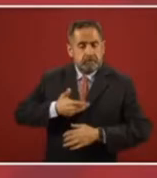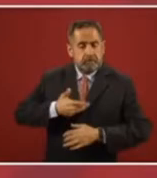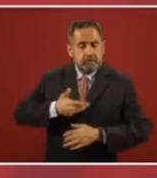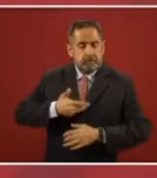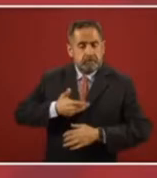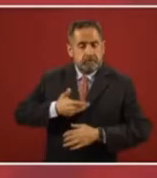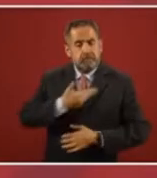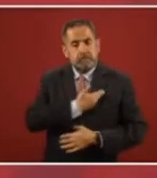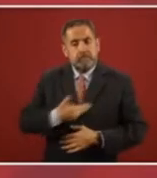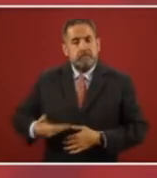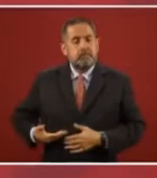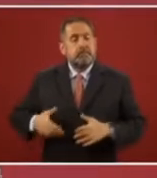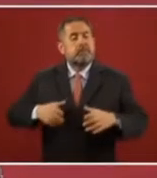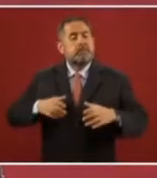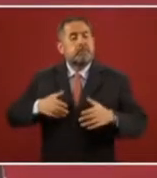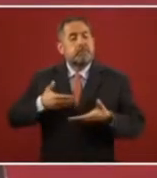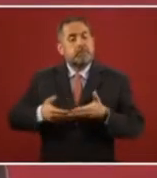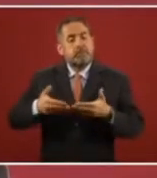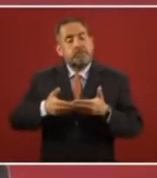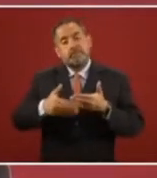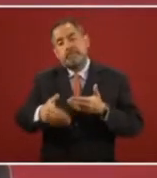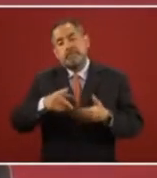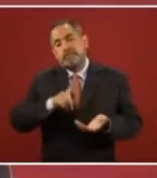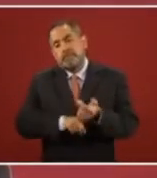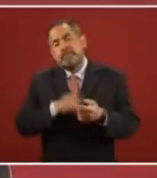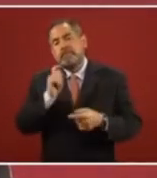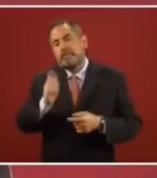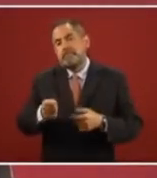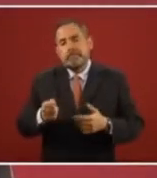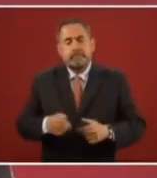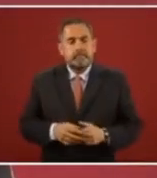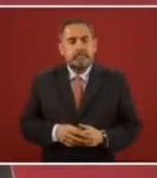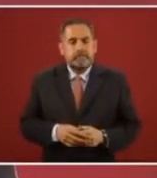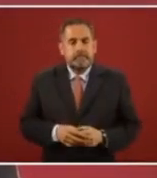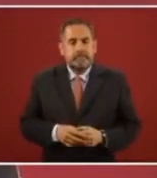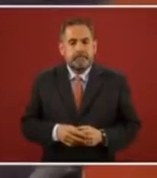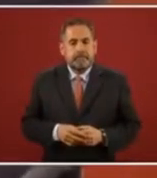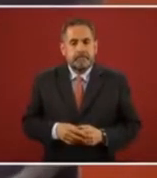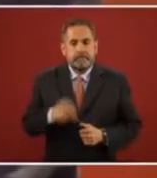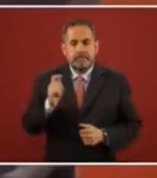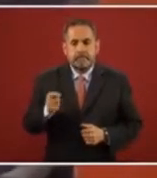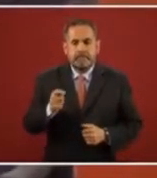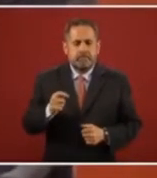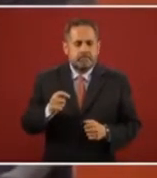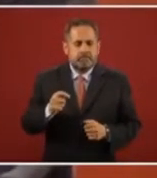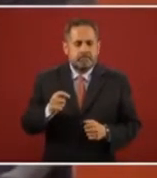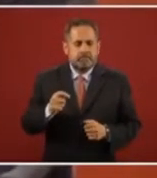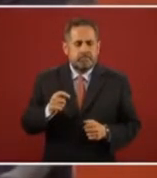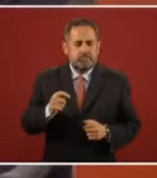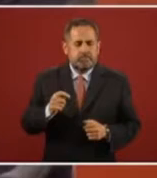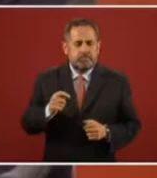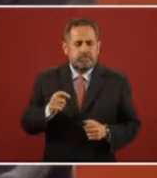sí d el consejo